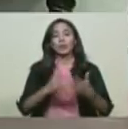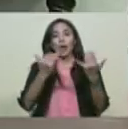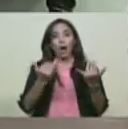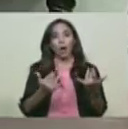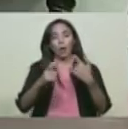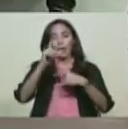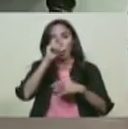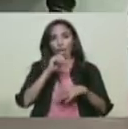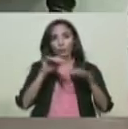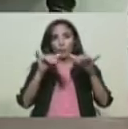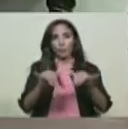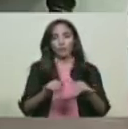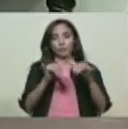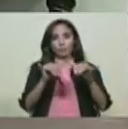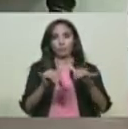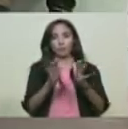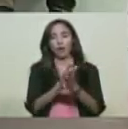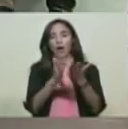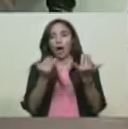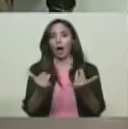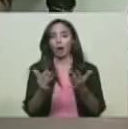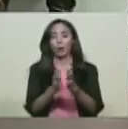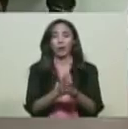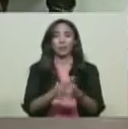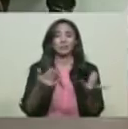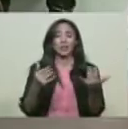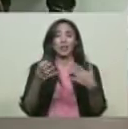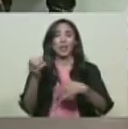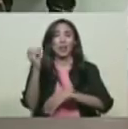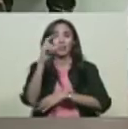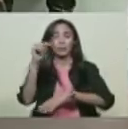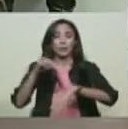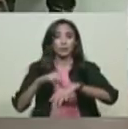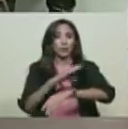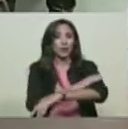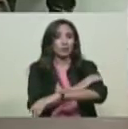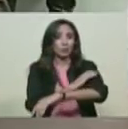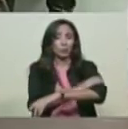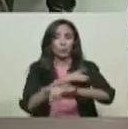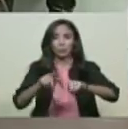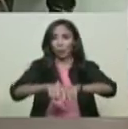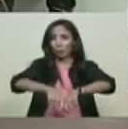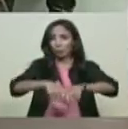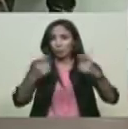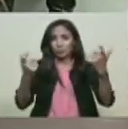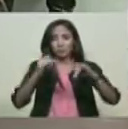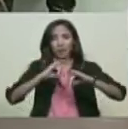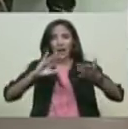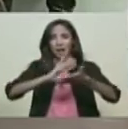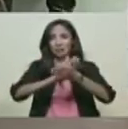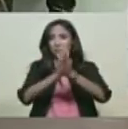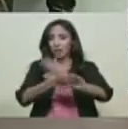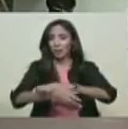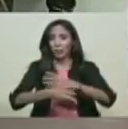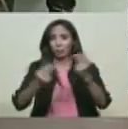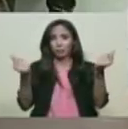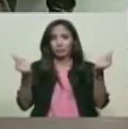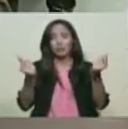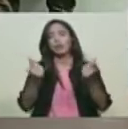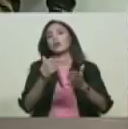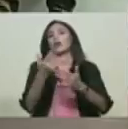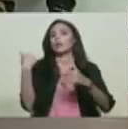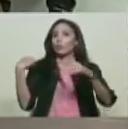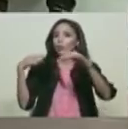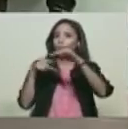año, dada la destrucción total del Parlamento, la activación del poder constituyente, voy a ir